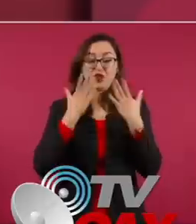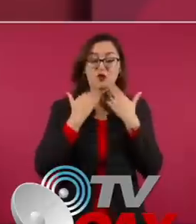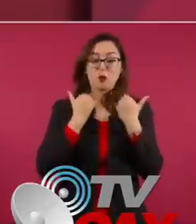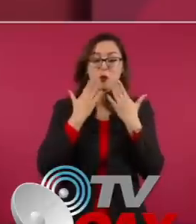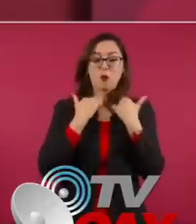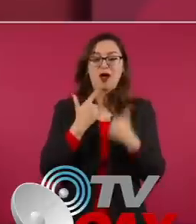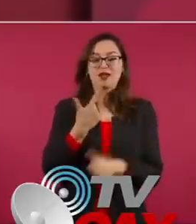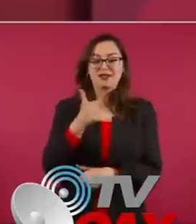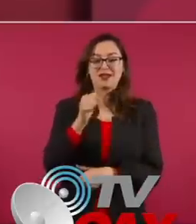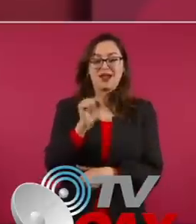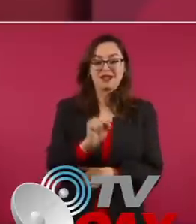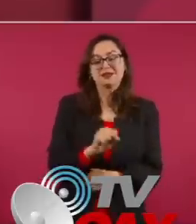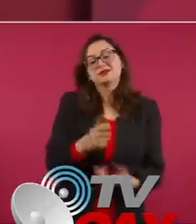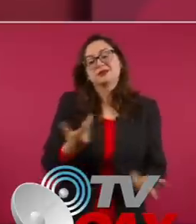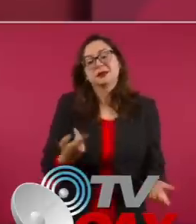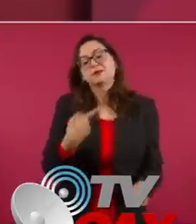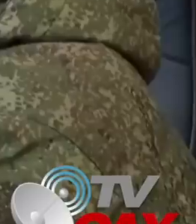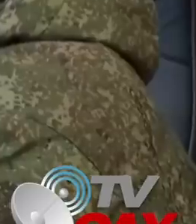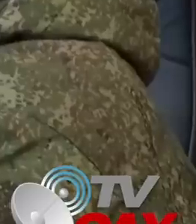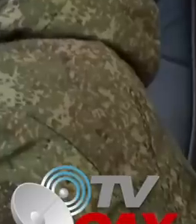por el conflicto con